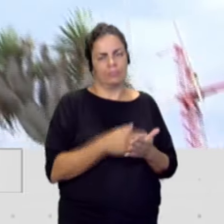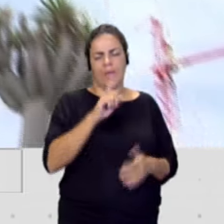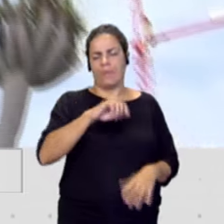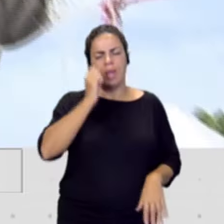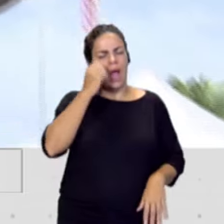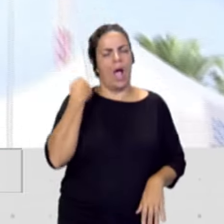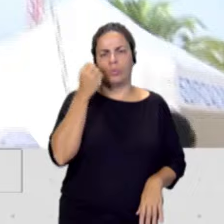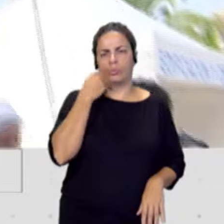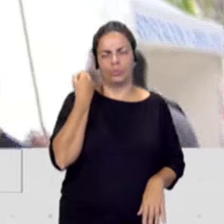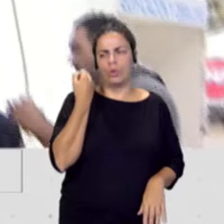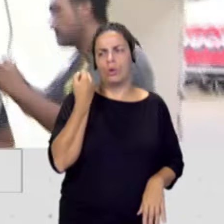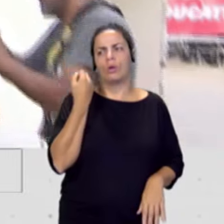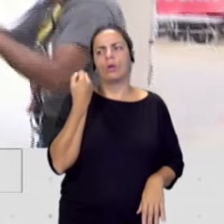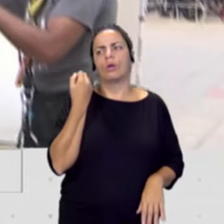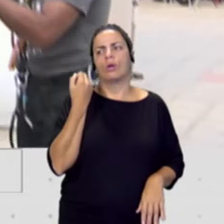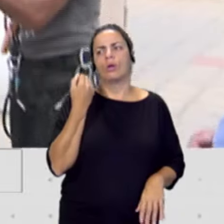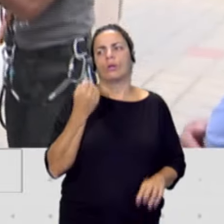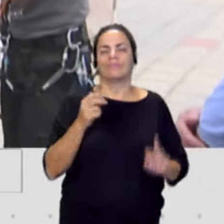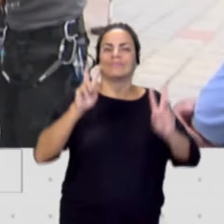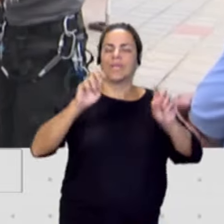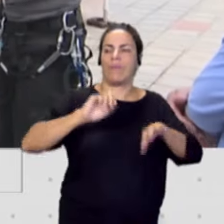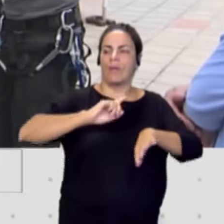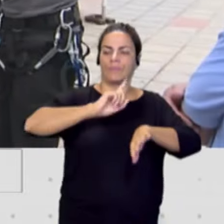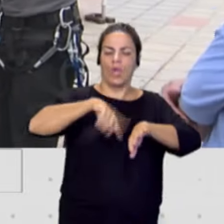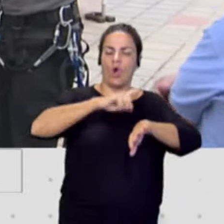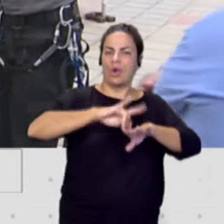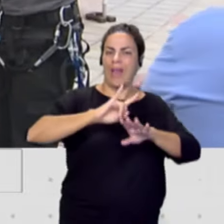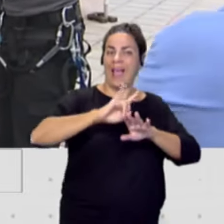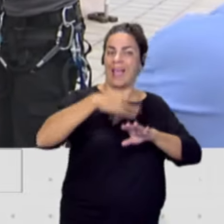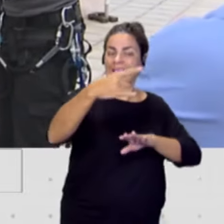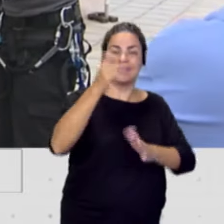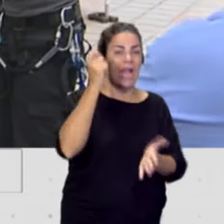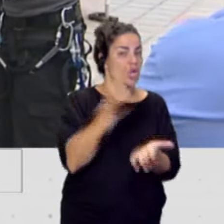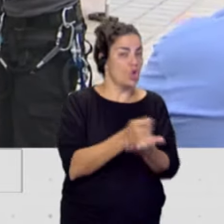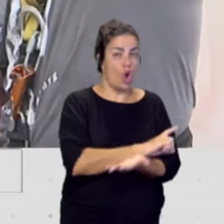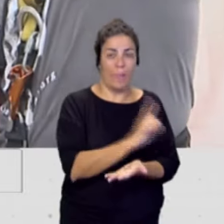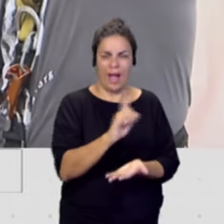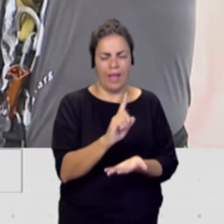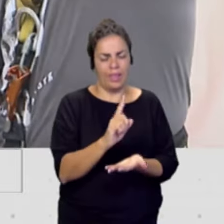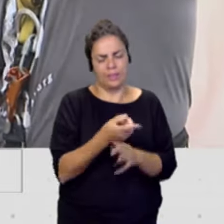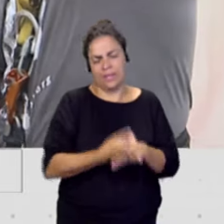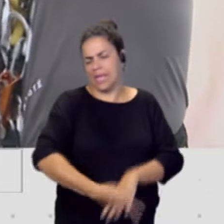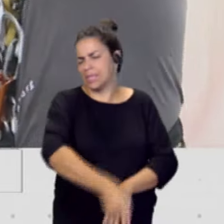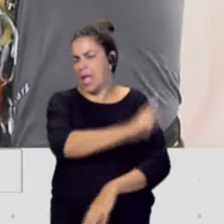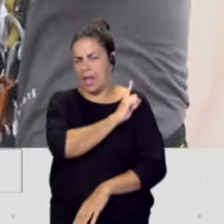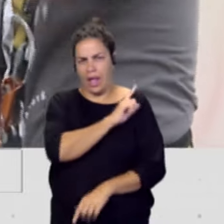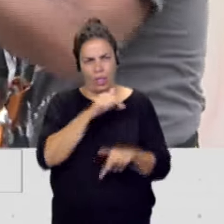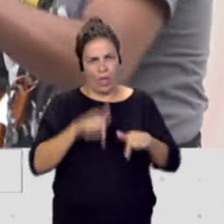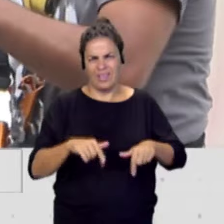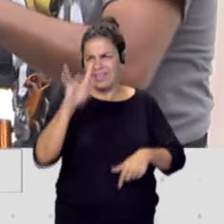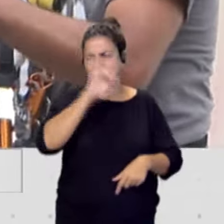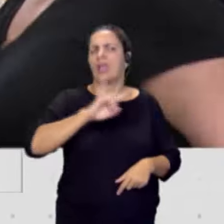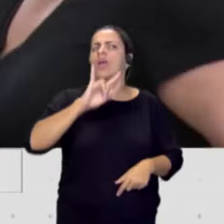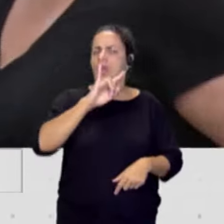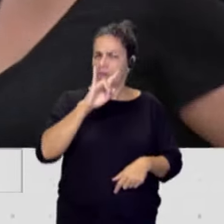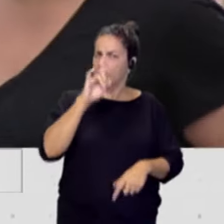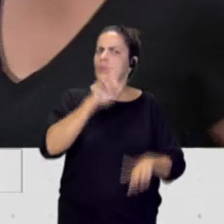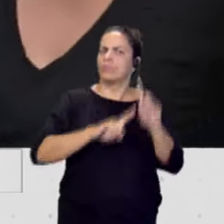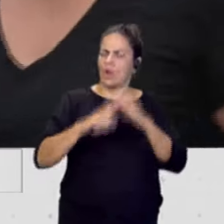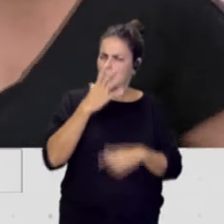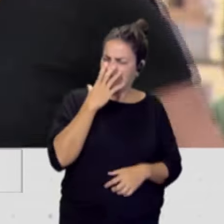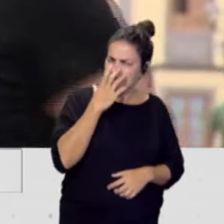descomunal respecto a las horas extraordinarias no pagadas. Tenemos un serio problema en Canarias, tenemos un serio problema